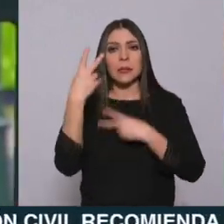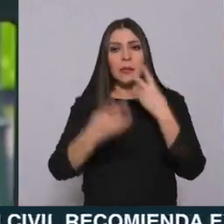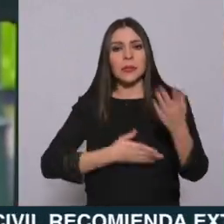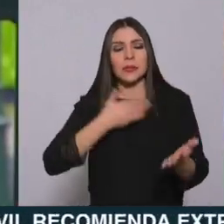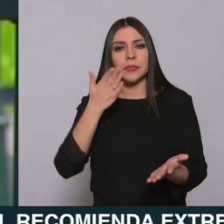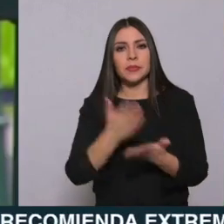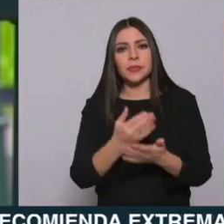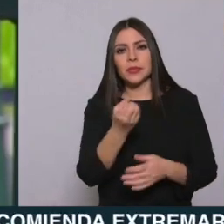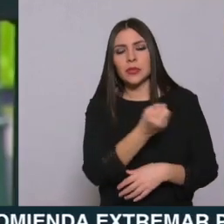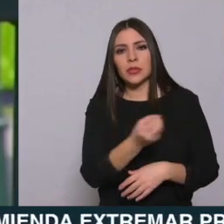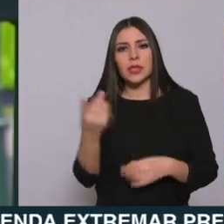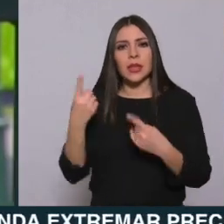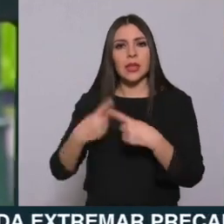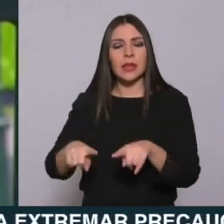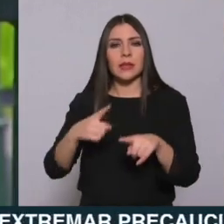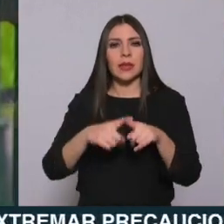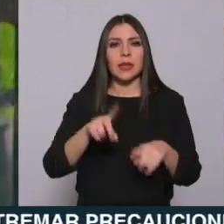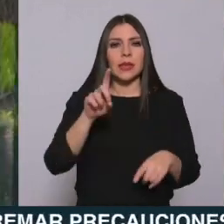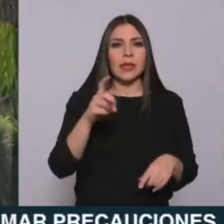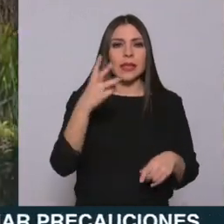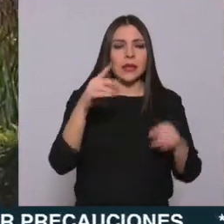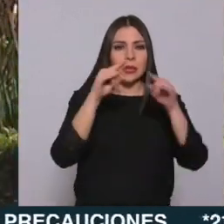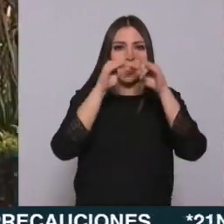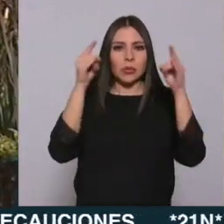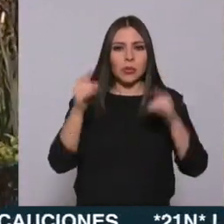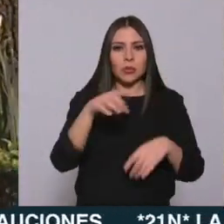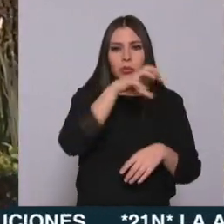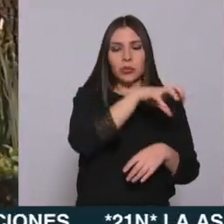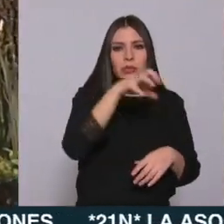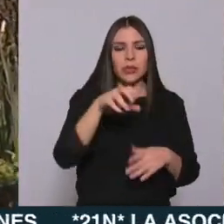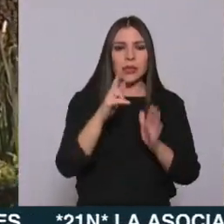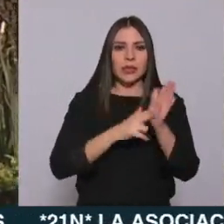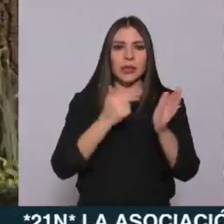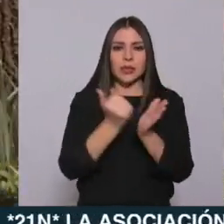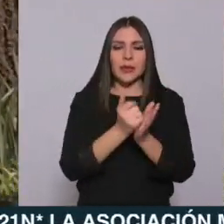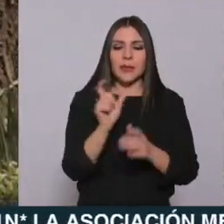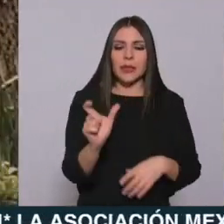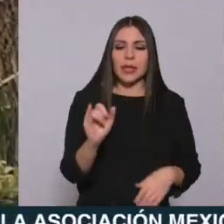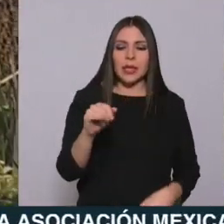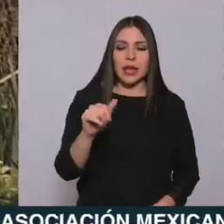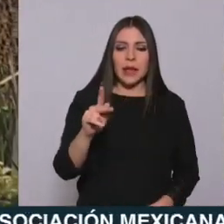los 33 módulos con su tarjeta INAPAM, identificación oficial y